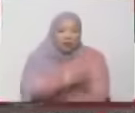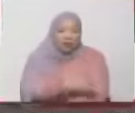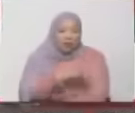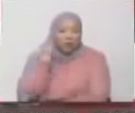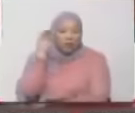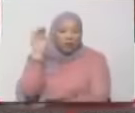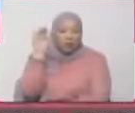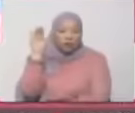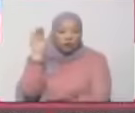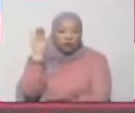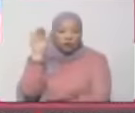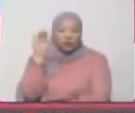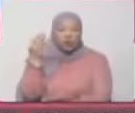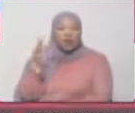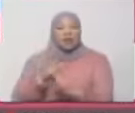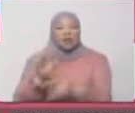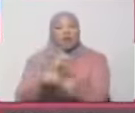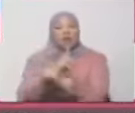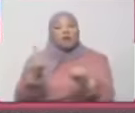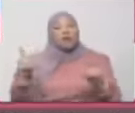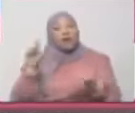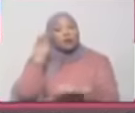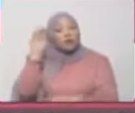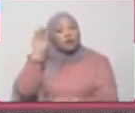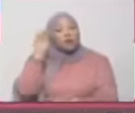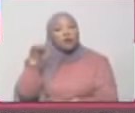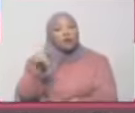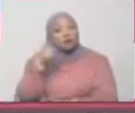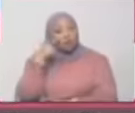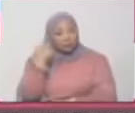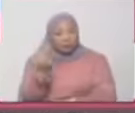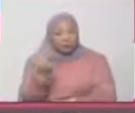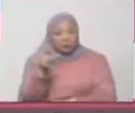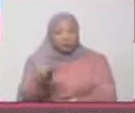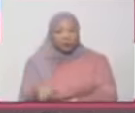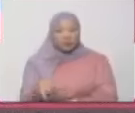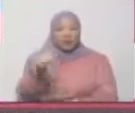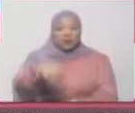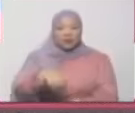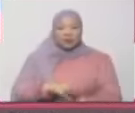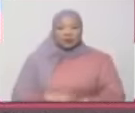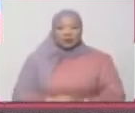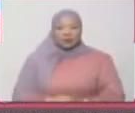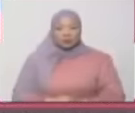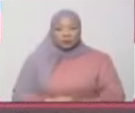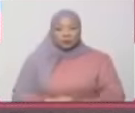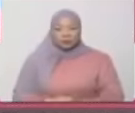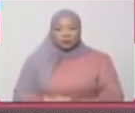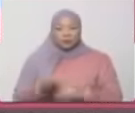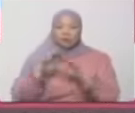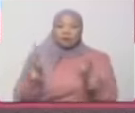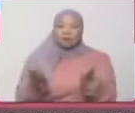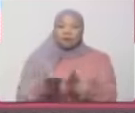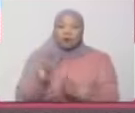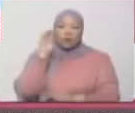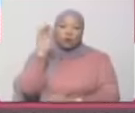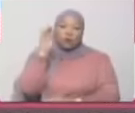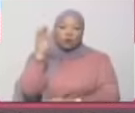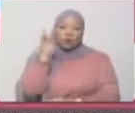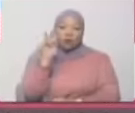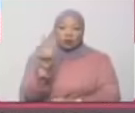está. La democracia del futuro. ¿Usted la quiere ver ya? Aquí está. El mundo del futuro. ¿Usted lo quiere